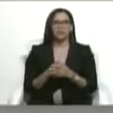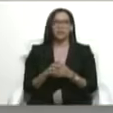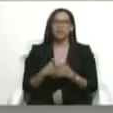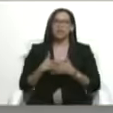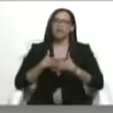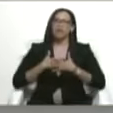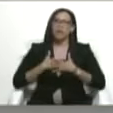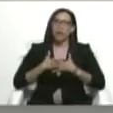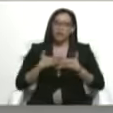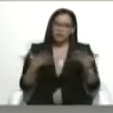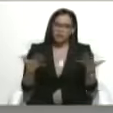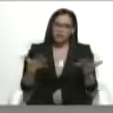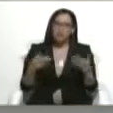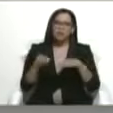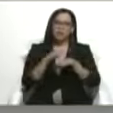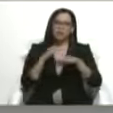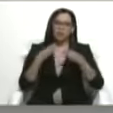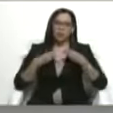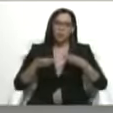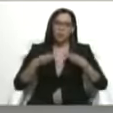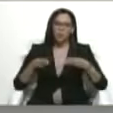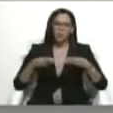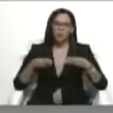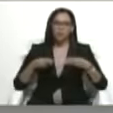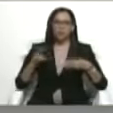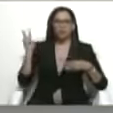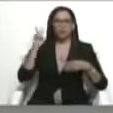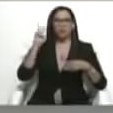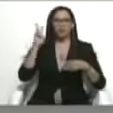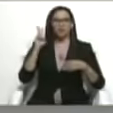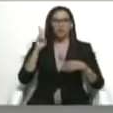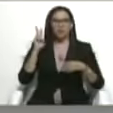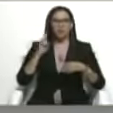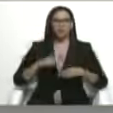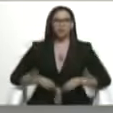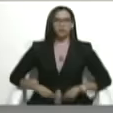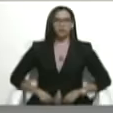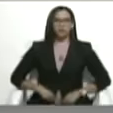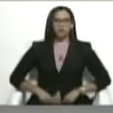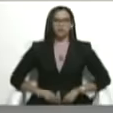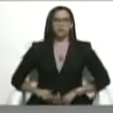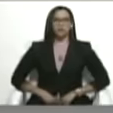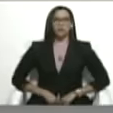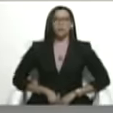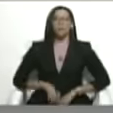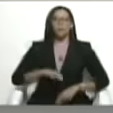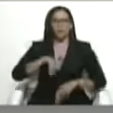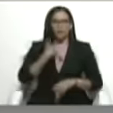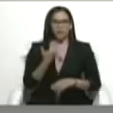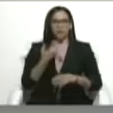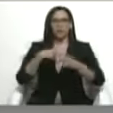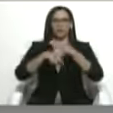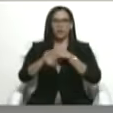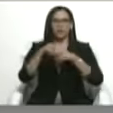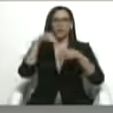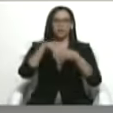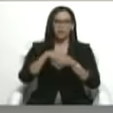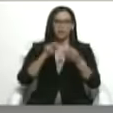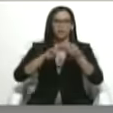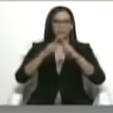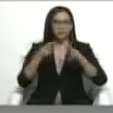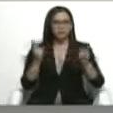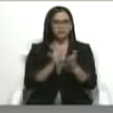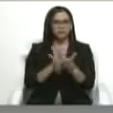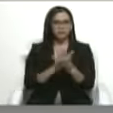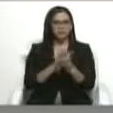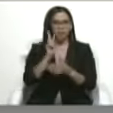¿Garantiza el Ministerio Público que los venezolanos podremos ir a votar en paz y